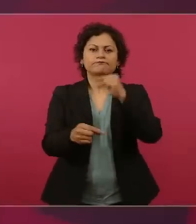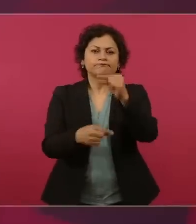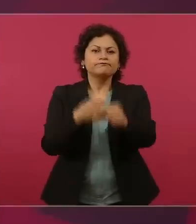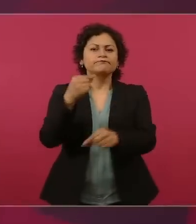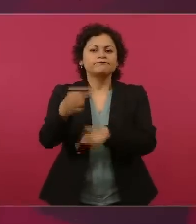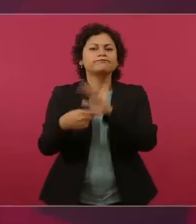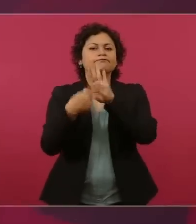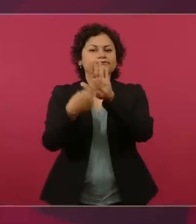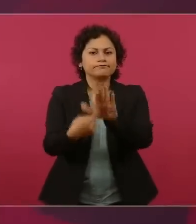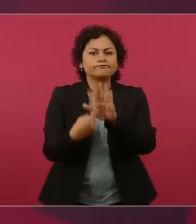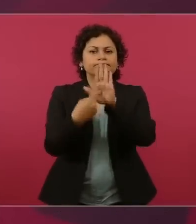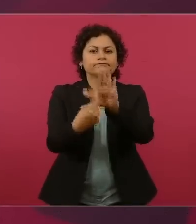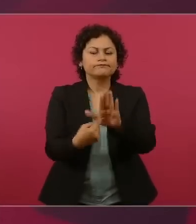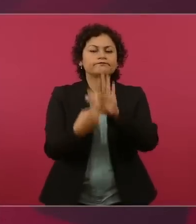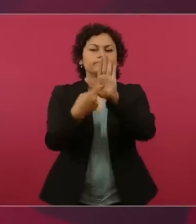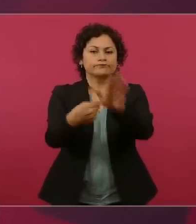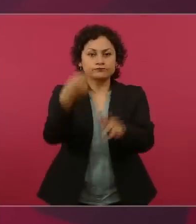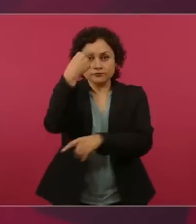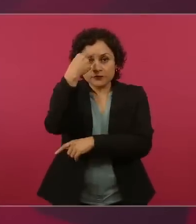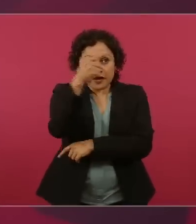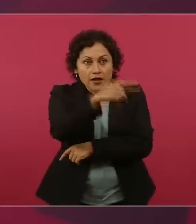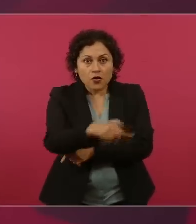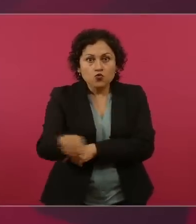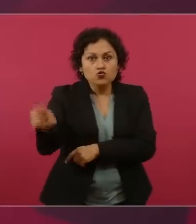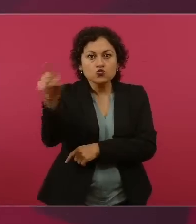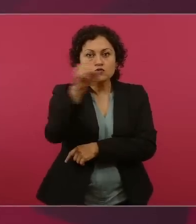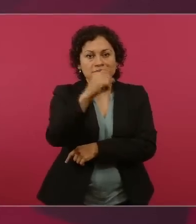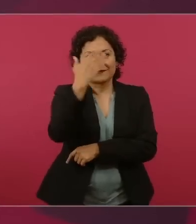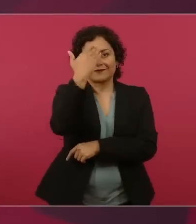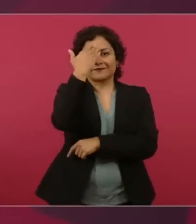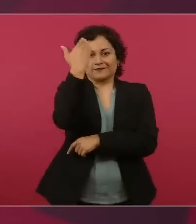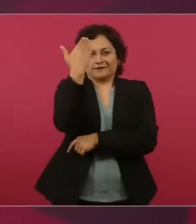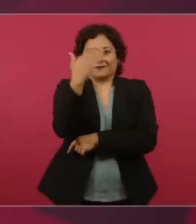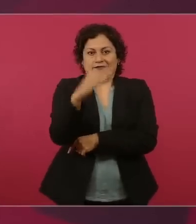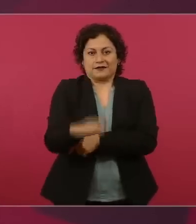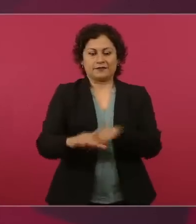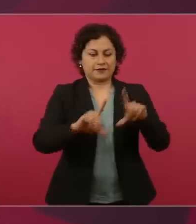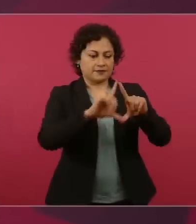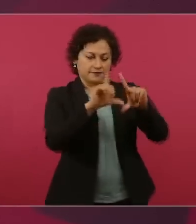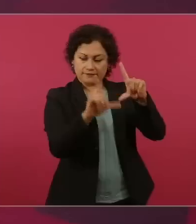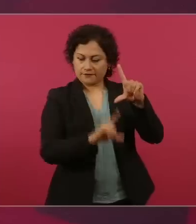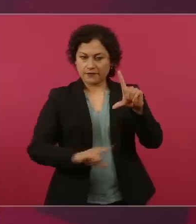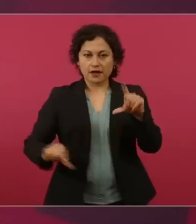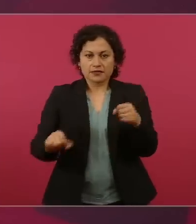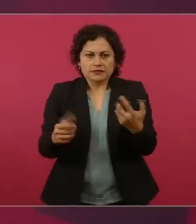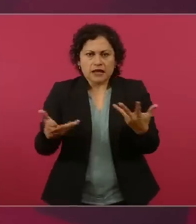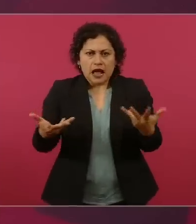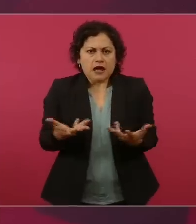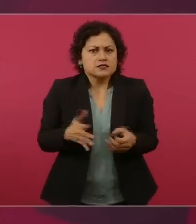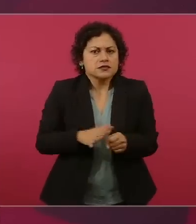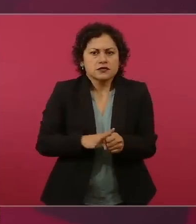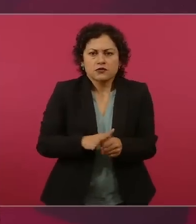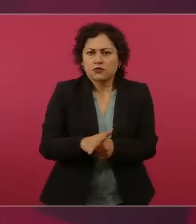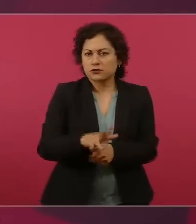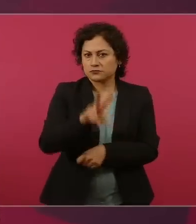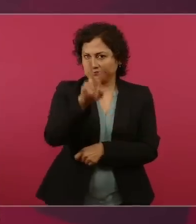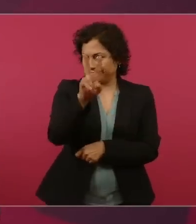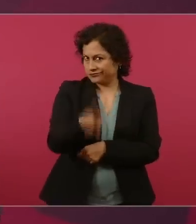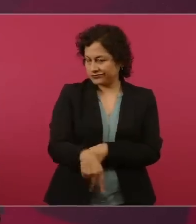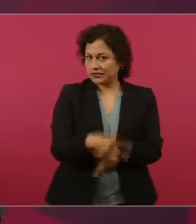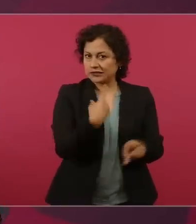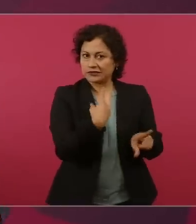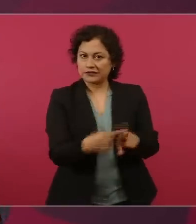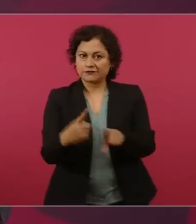conozca todo lo que se está haciendo en el país. Hay muy poca información sobre